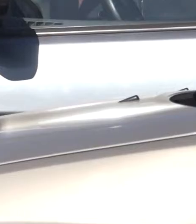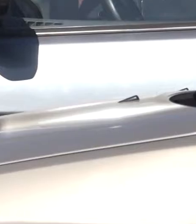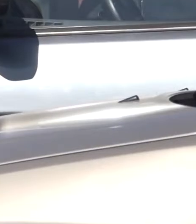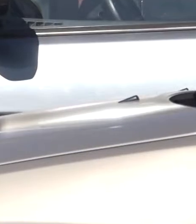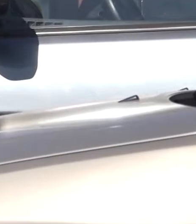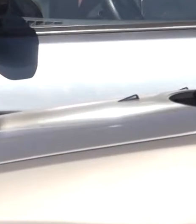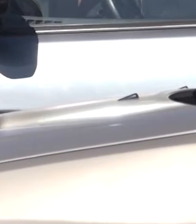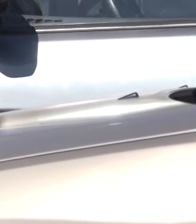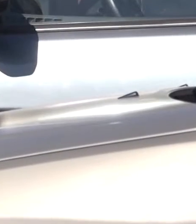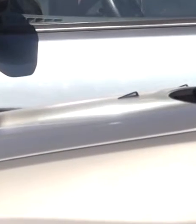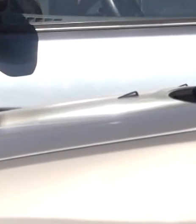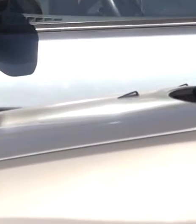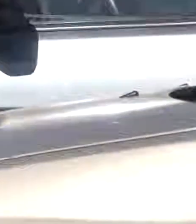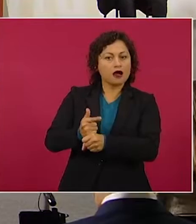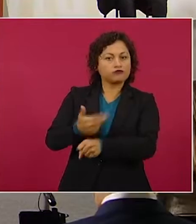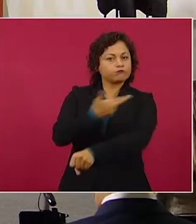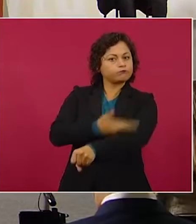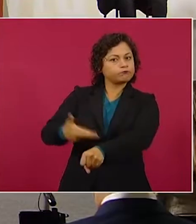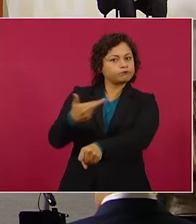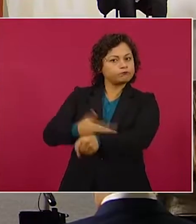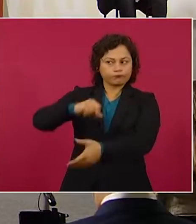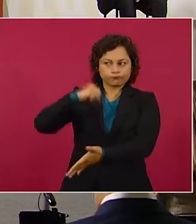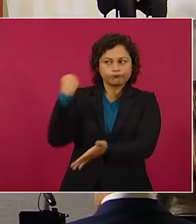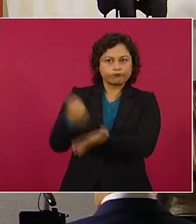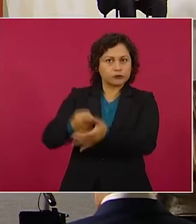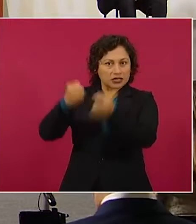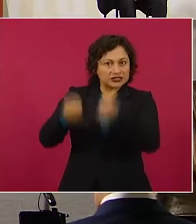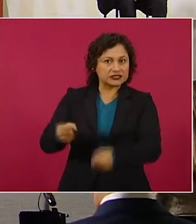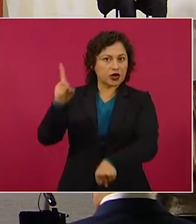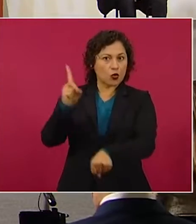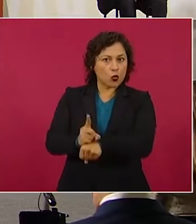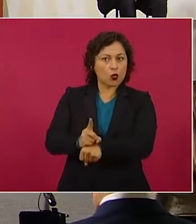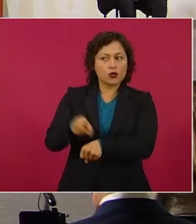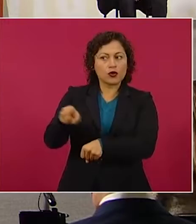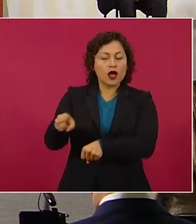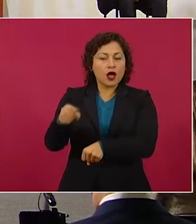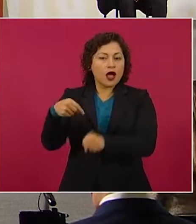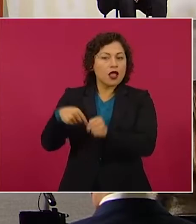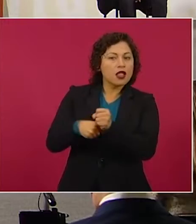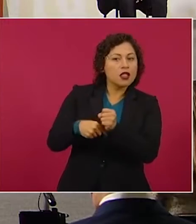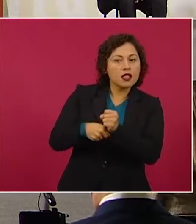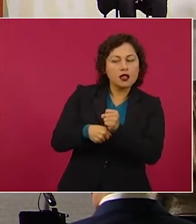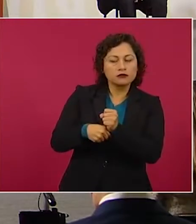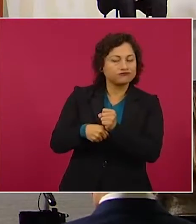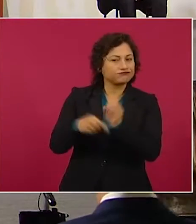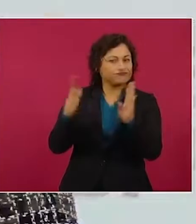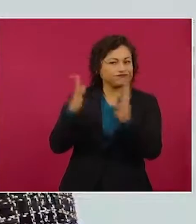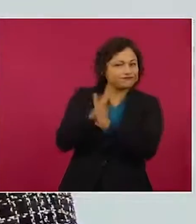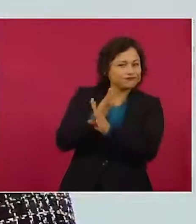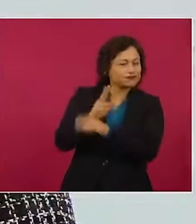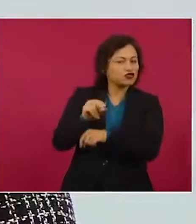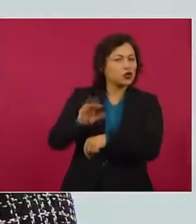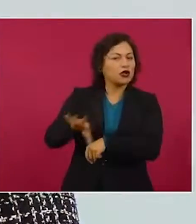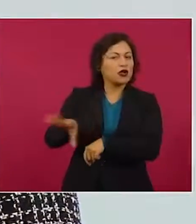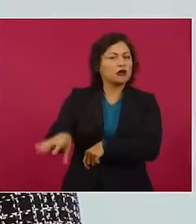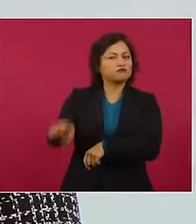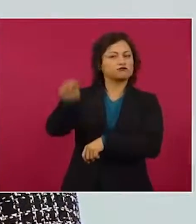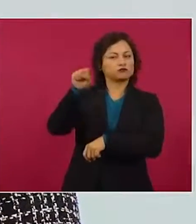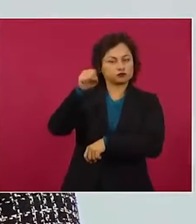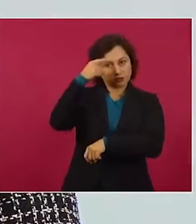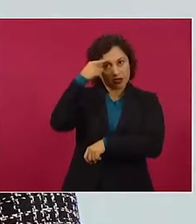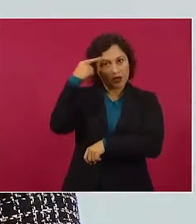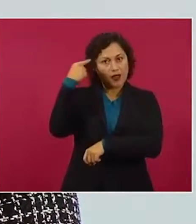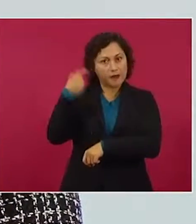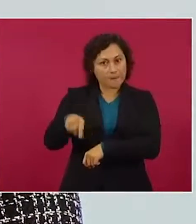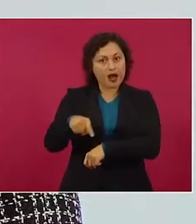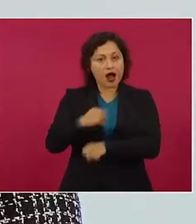seguridad de todas y de todos, sacarlas del anonimato y que puedan llevarse a cabo las investigaciones para